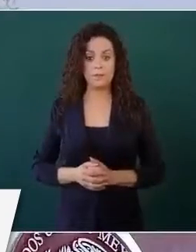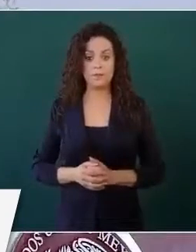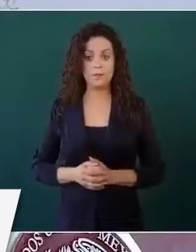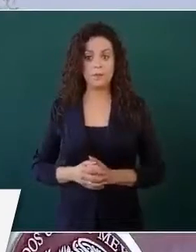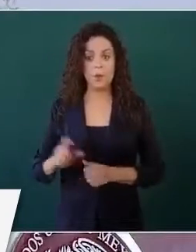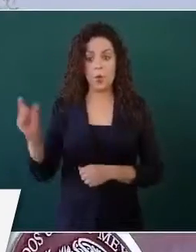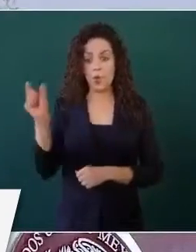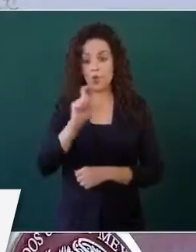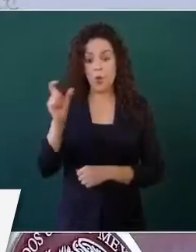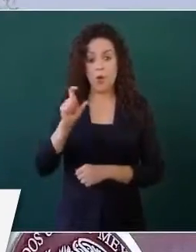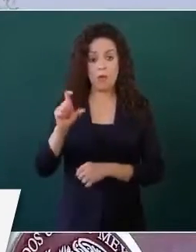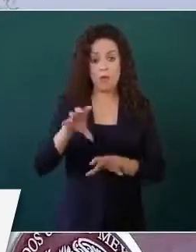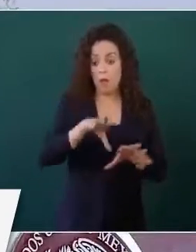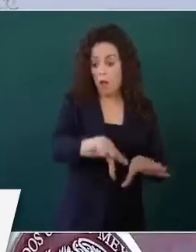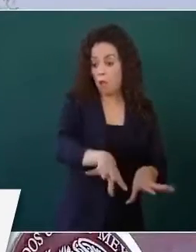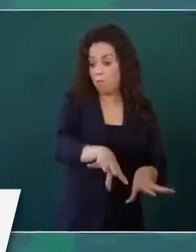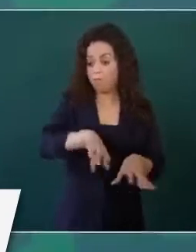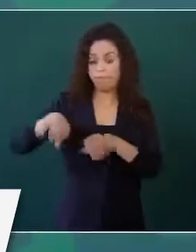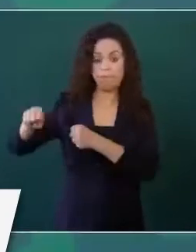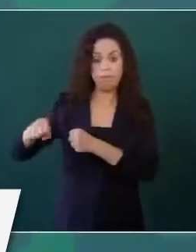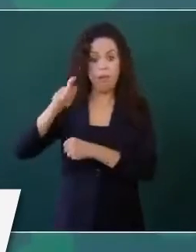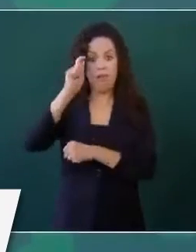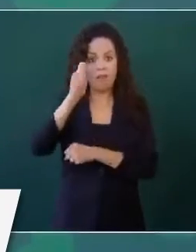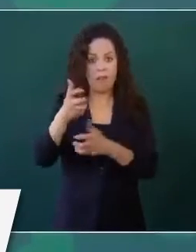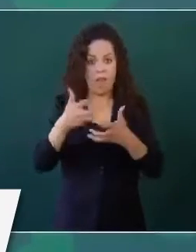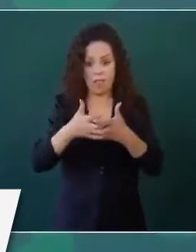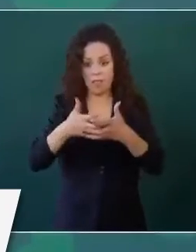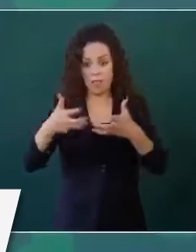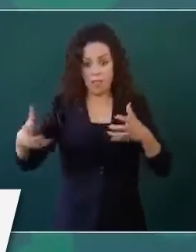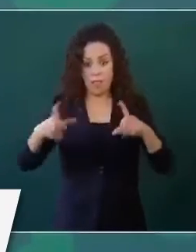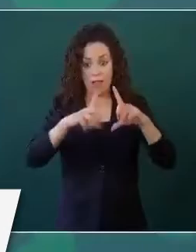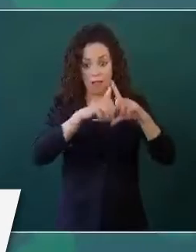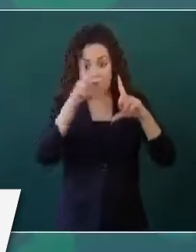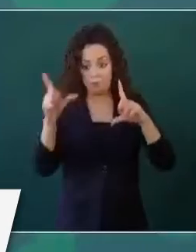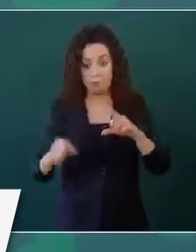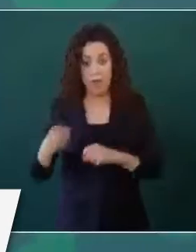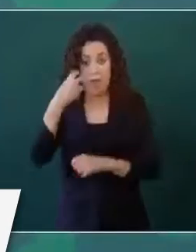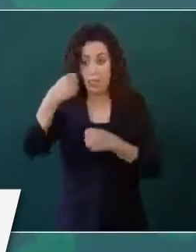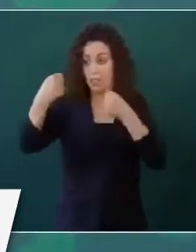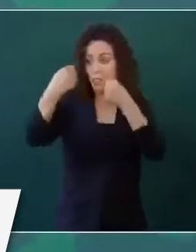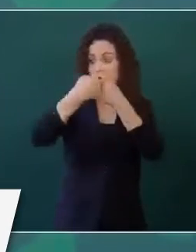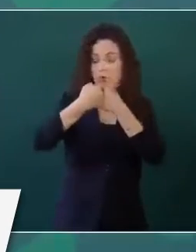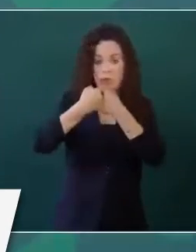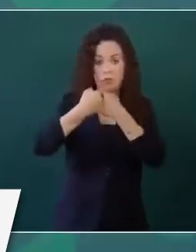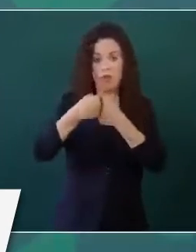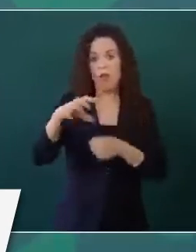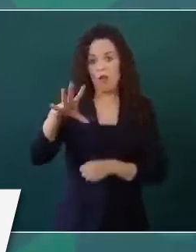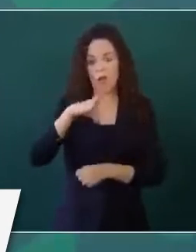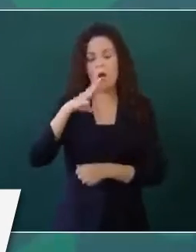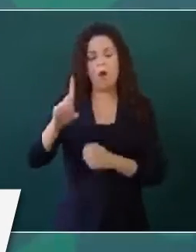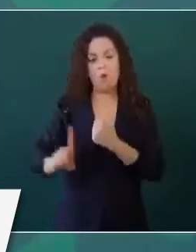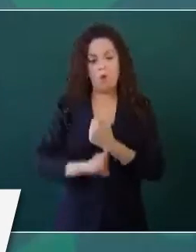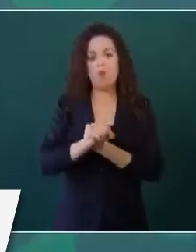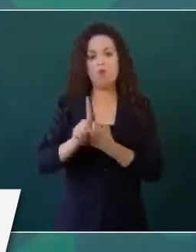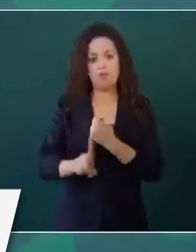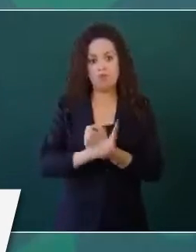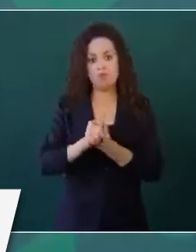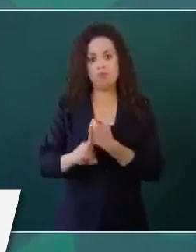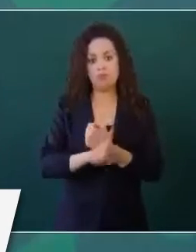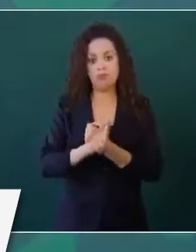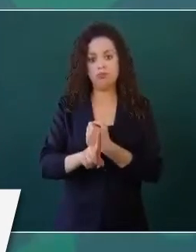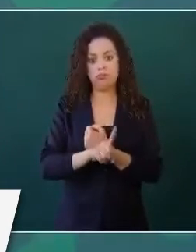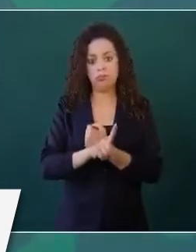territorio, quedó una crisis en toda esta frontera. Creo que